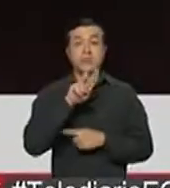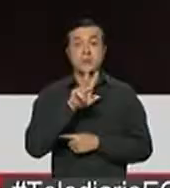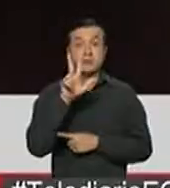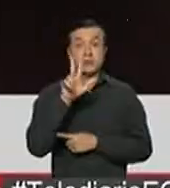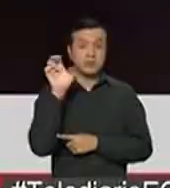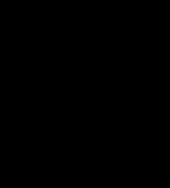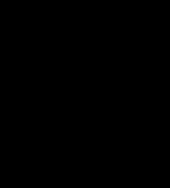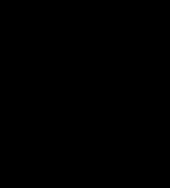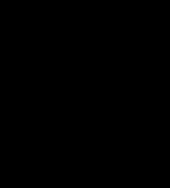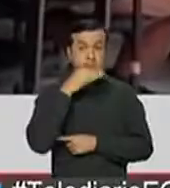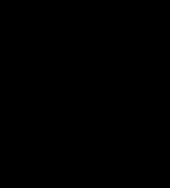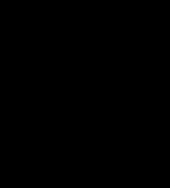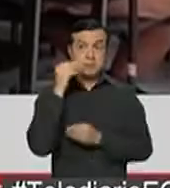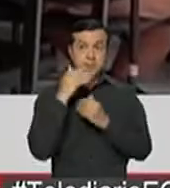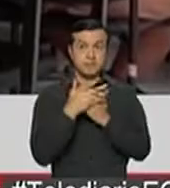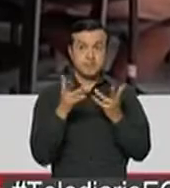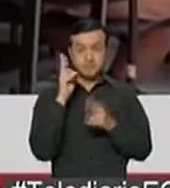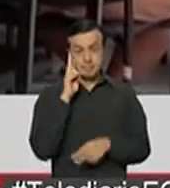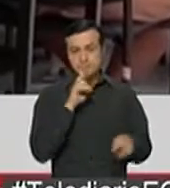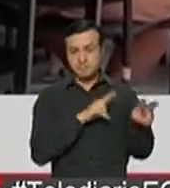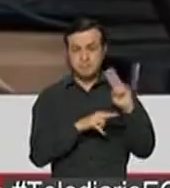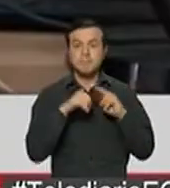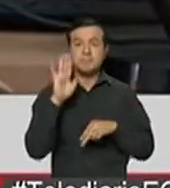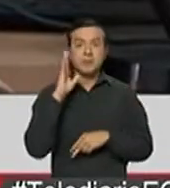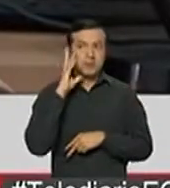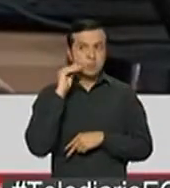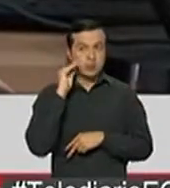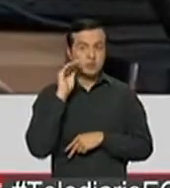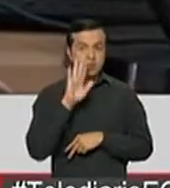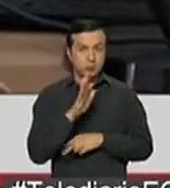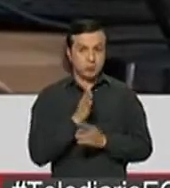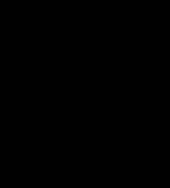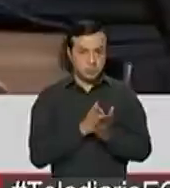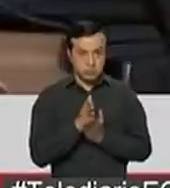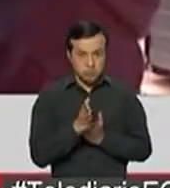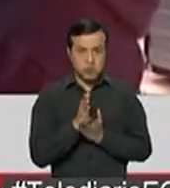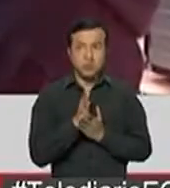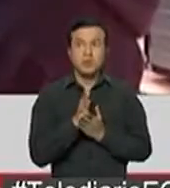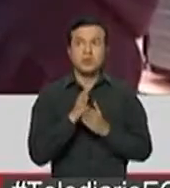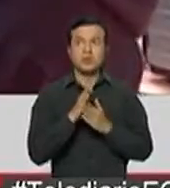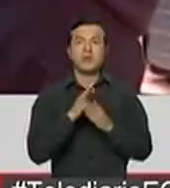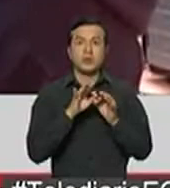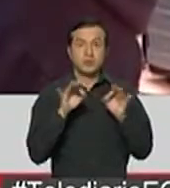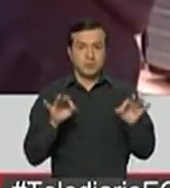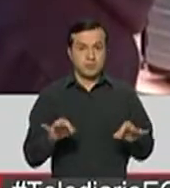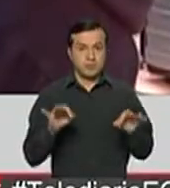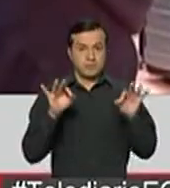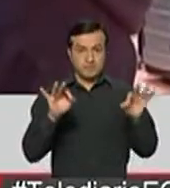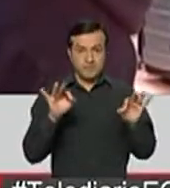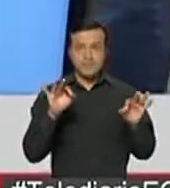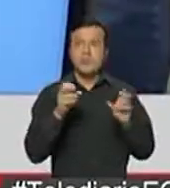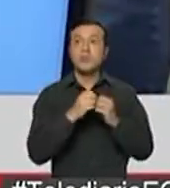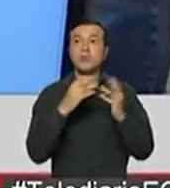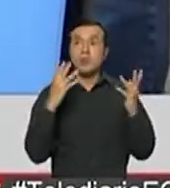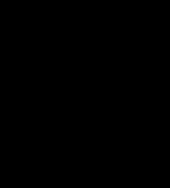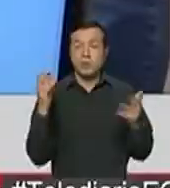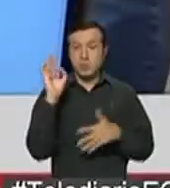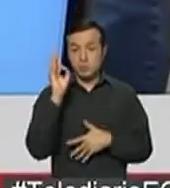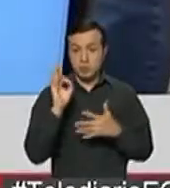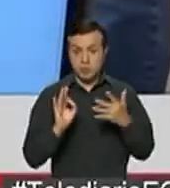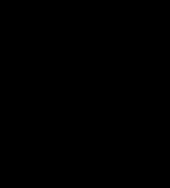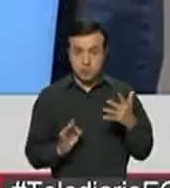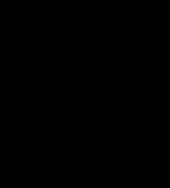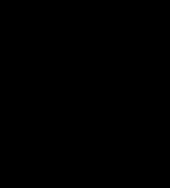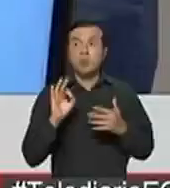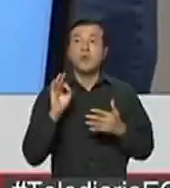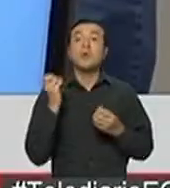examen. En este más la trayectoria del alumno para obtener su título de bachiller, debiendo alcanzar como promedio general